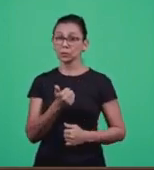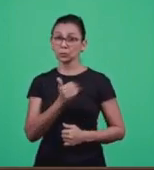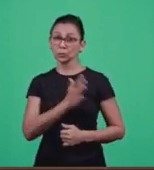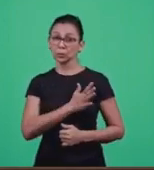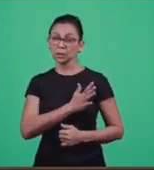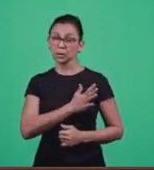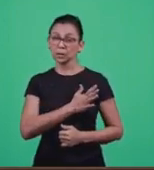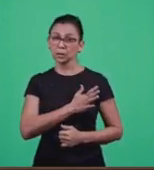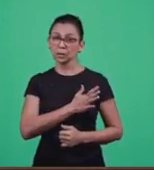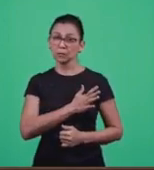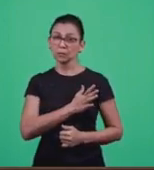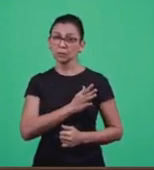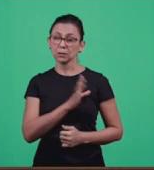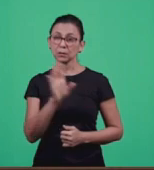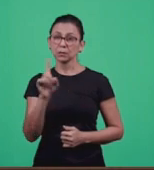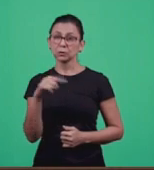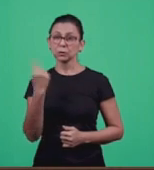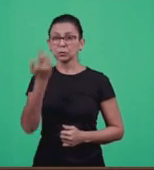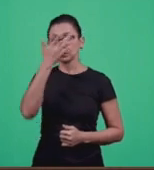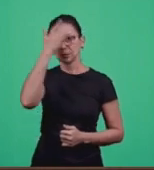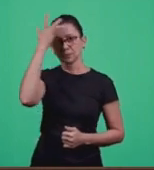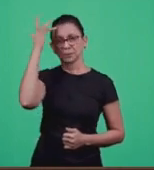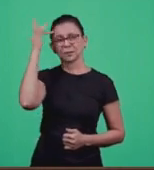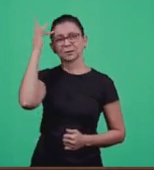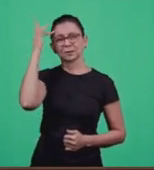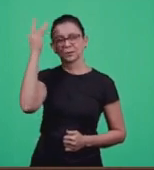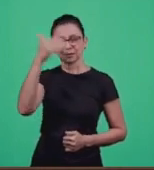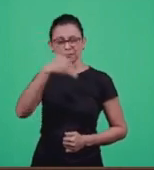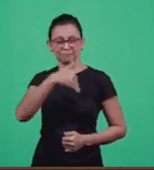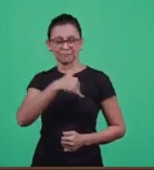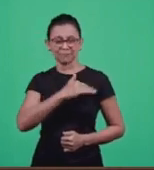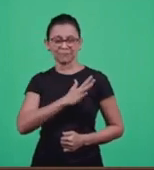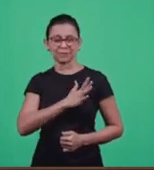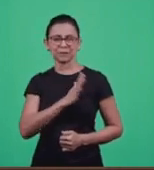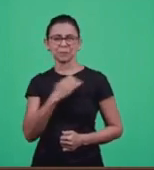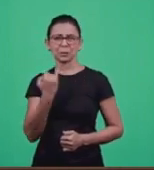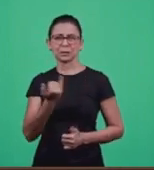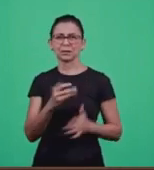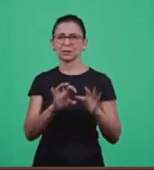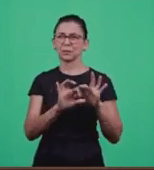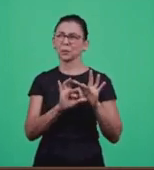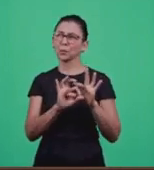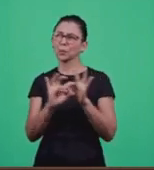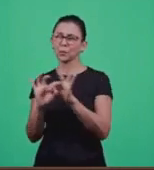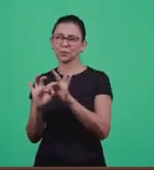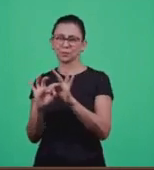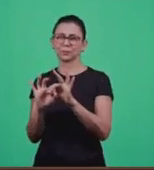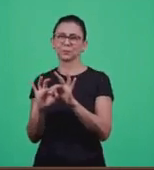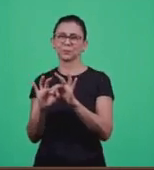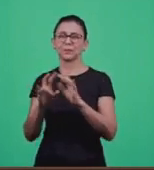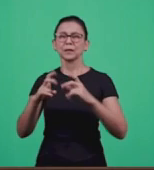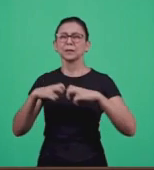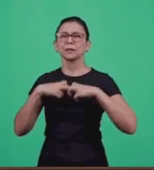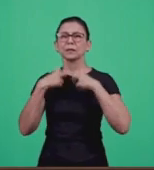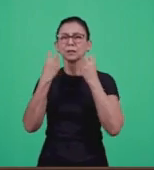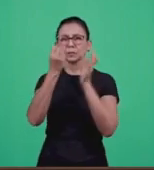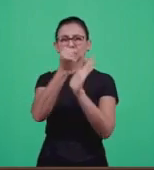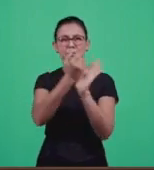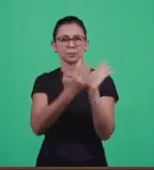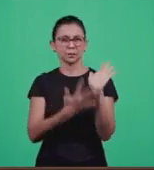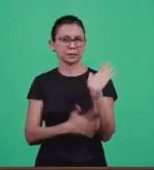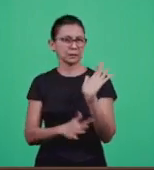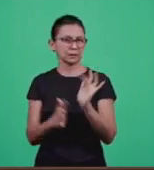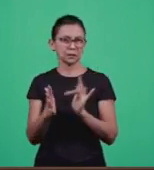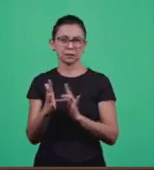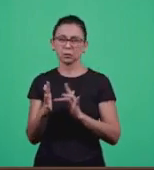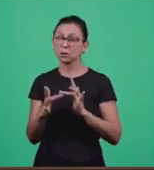nosotros deseamos que pueda quedar en el corazón de todos los que han podido oír la importancia